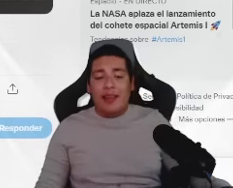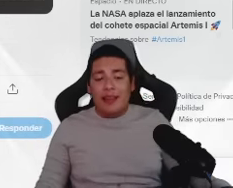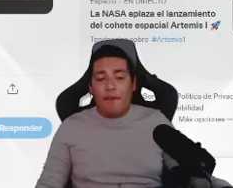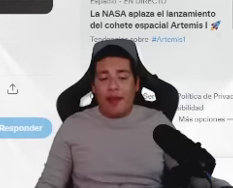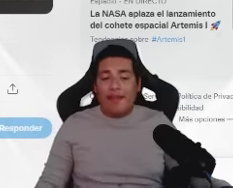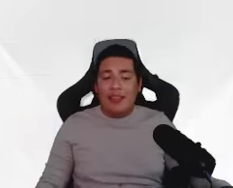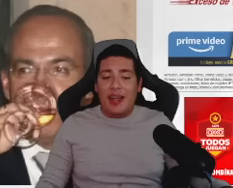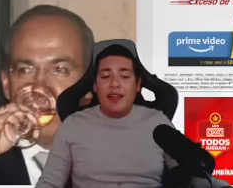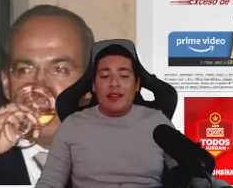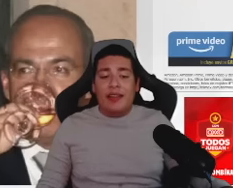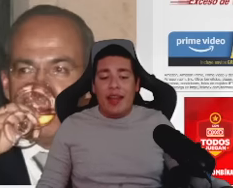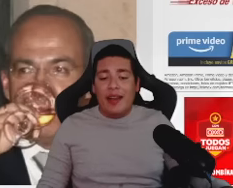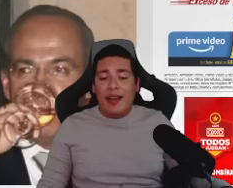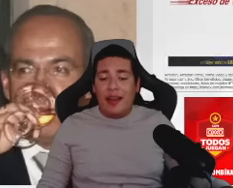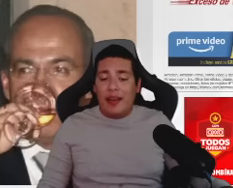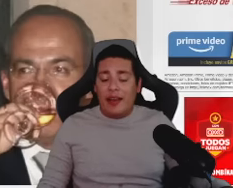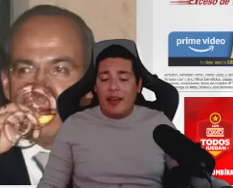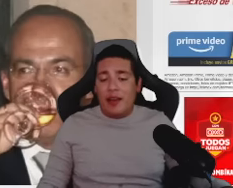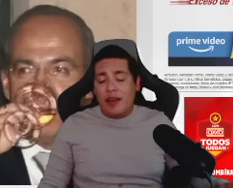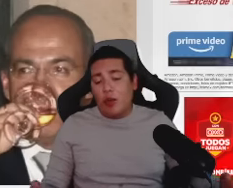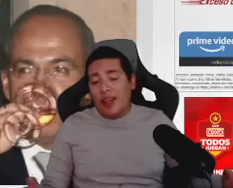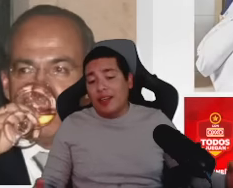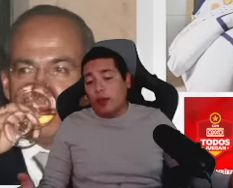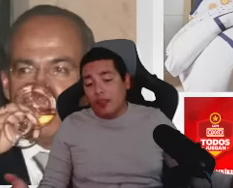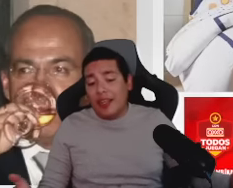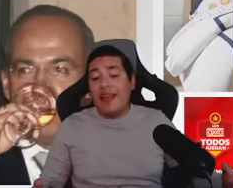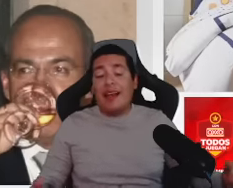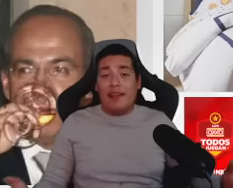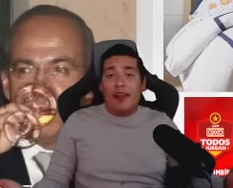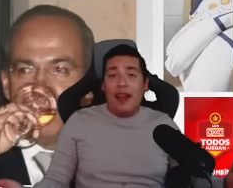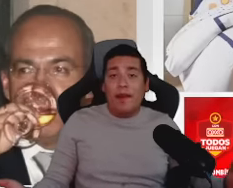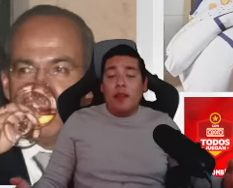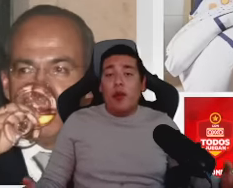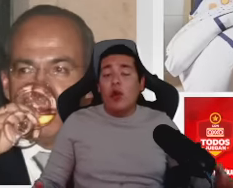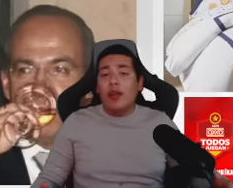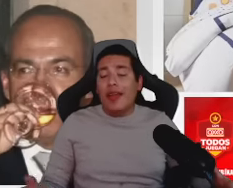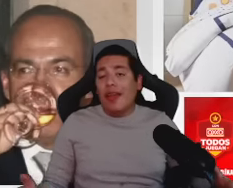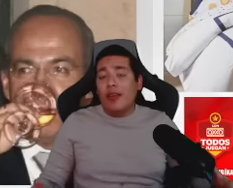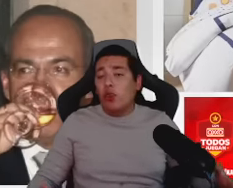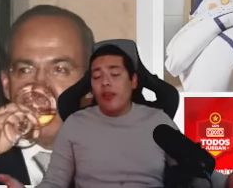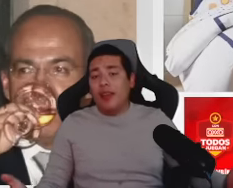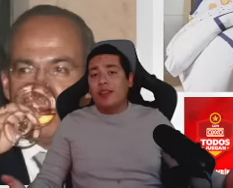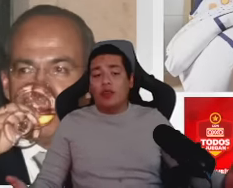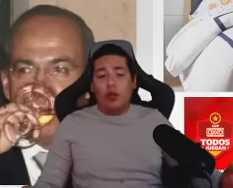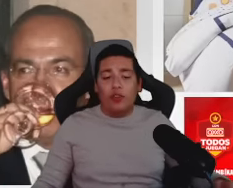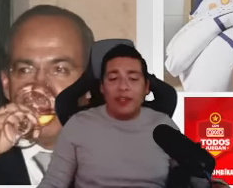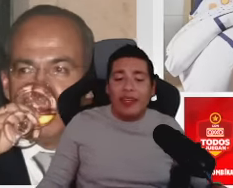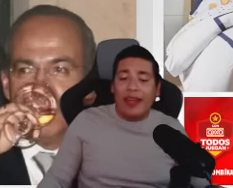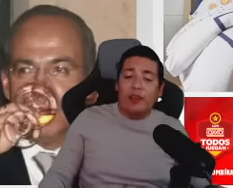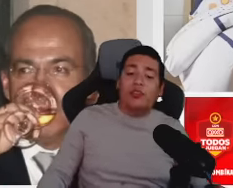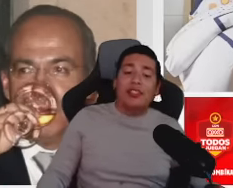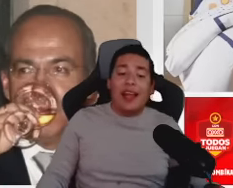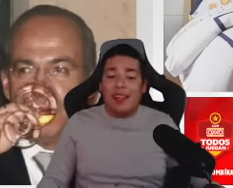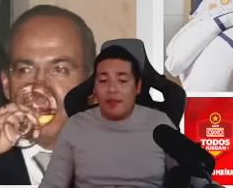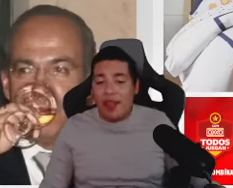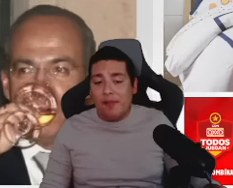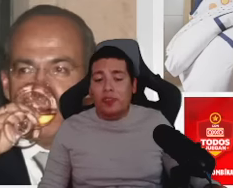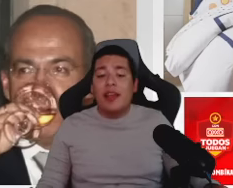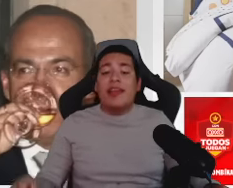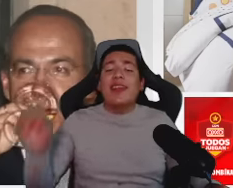de francia quien en nicolas sarkozy quien revela lo que todas y todos los mexicanos ya